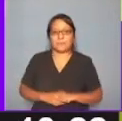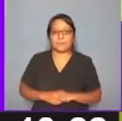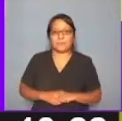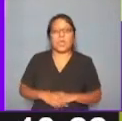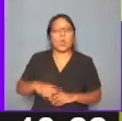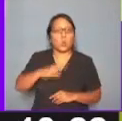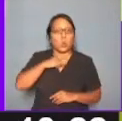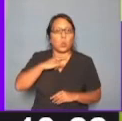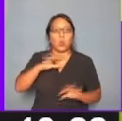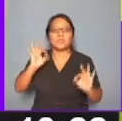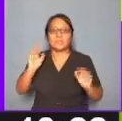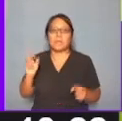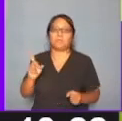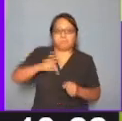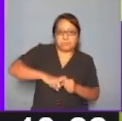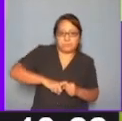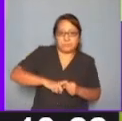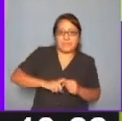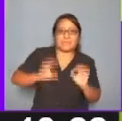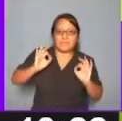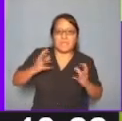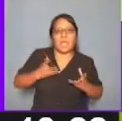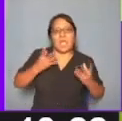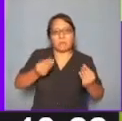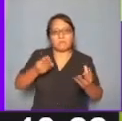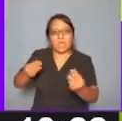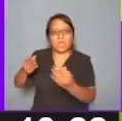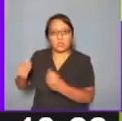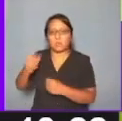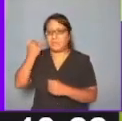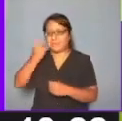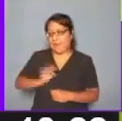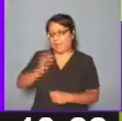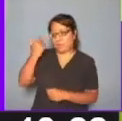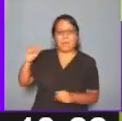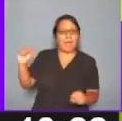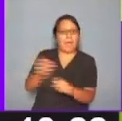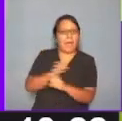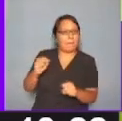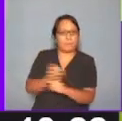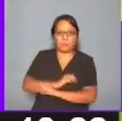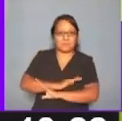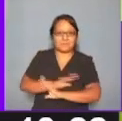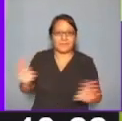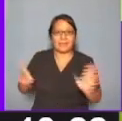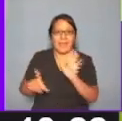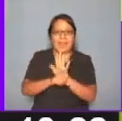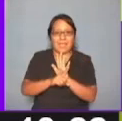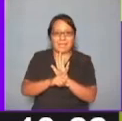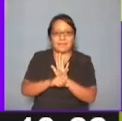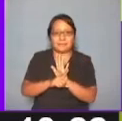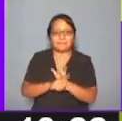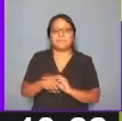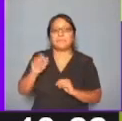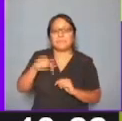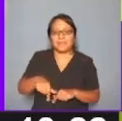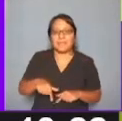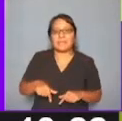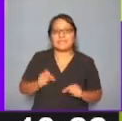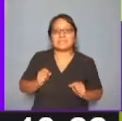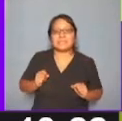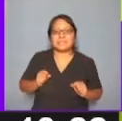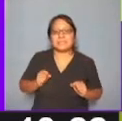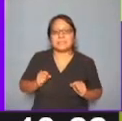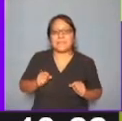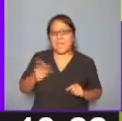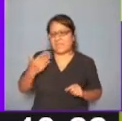la posibilidad de adherir a esto con beneficios concretos porque se aprobó el año pasado una norma a nivel nacional que fue reglamentada